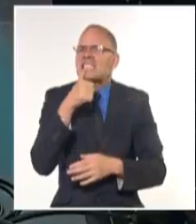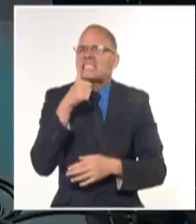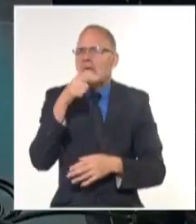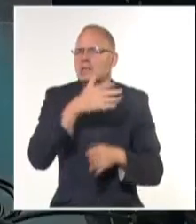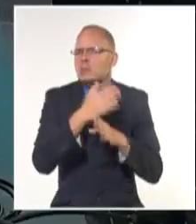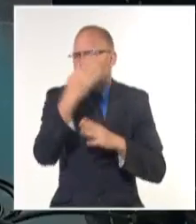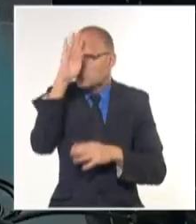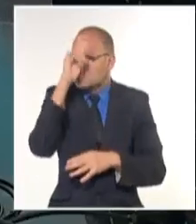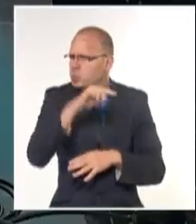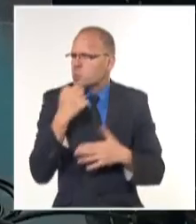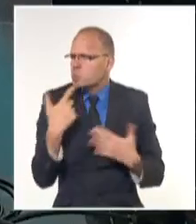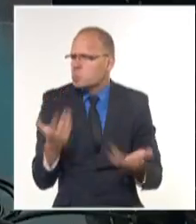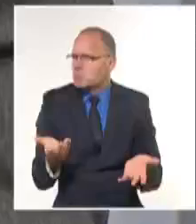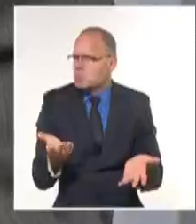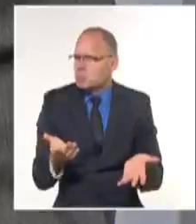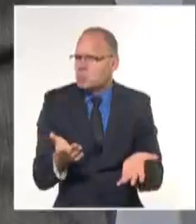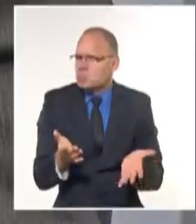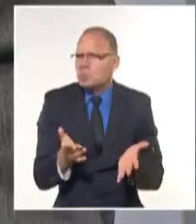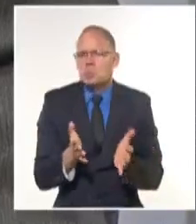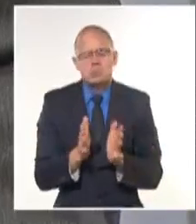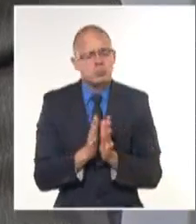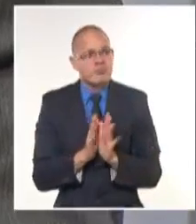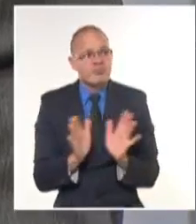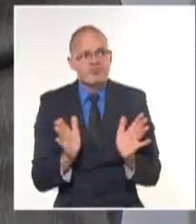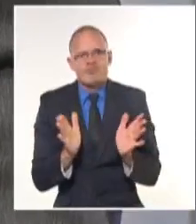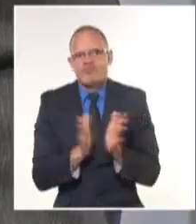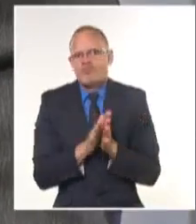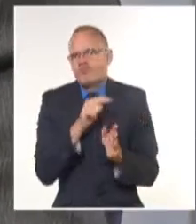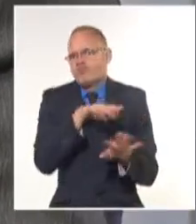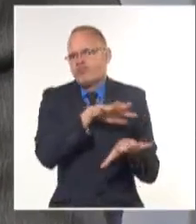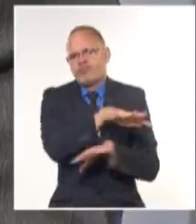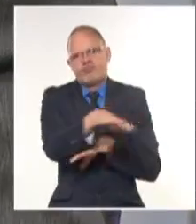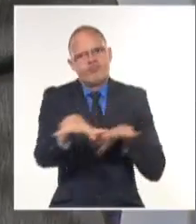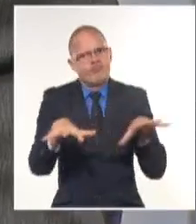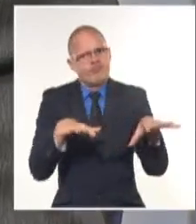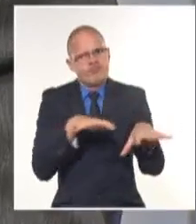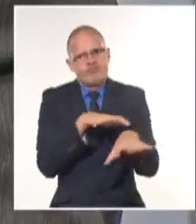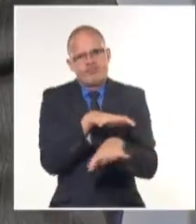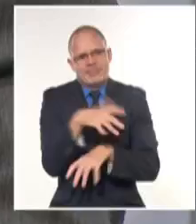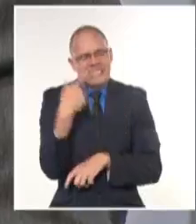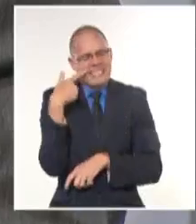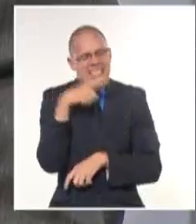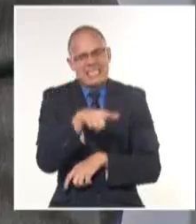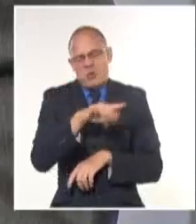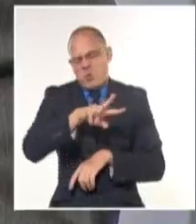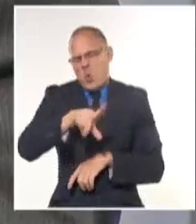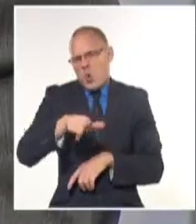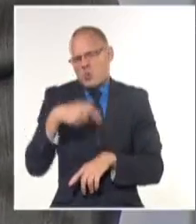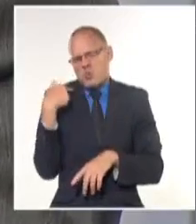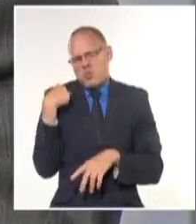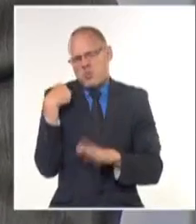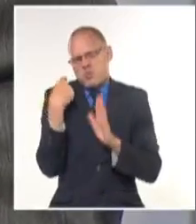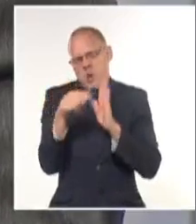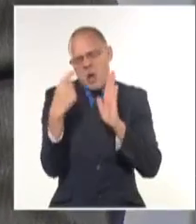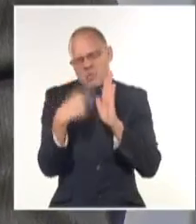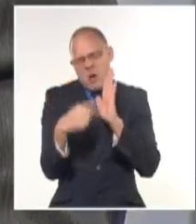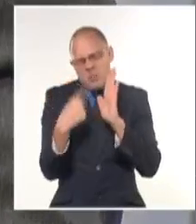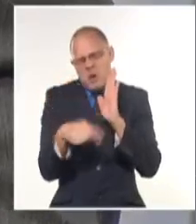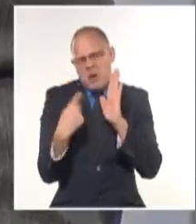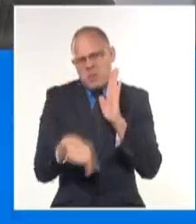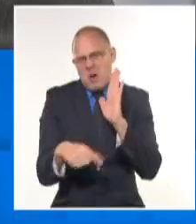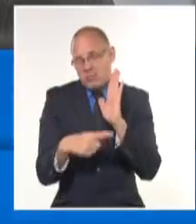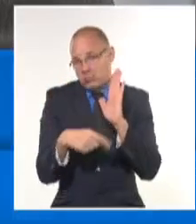había un clima de falta de control interno que propició la ocurrencia reiterada de varios hechos delictivos detectados durante la acción de control,